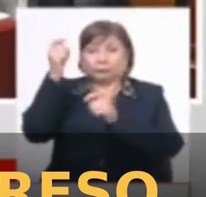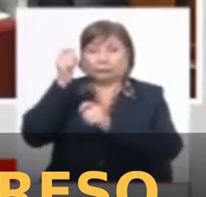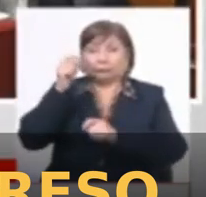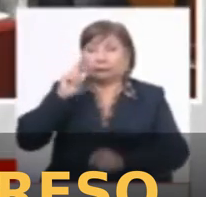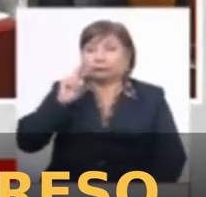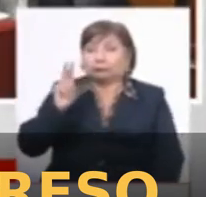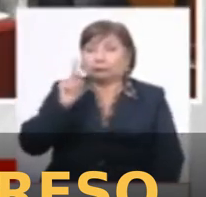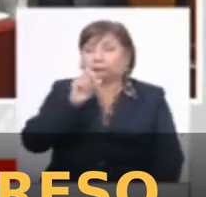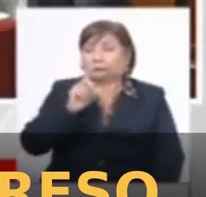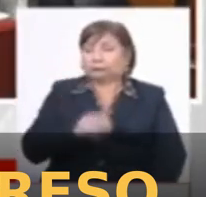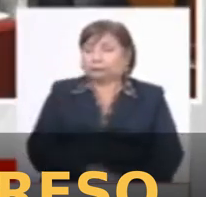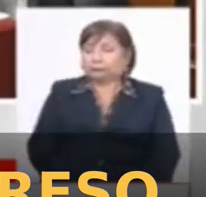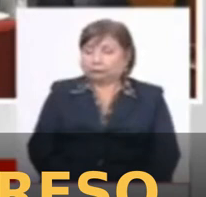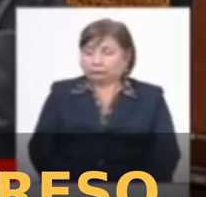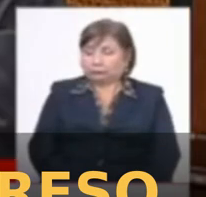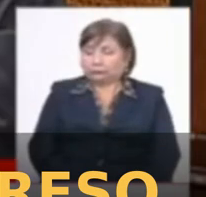2021.